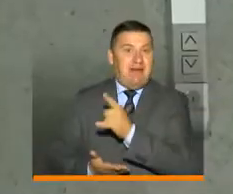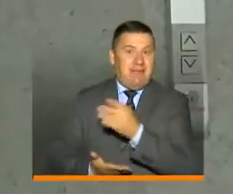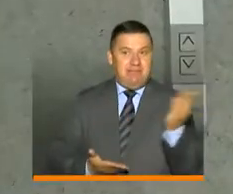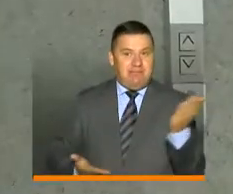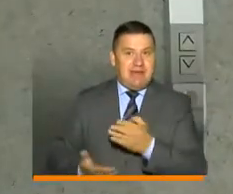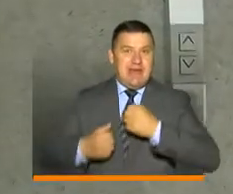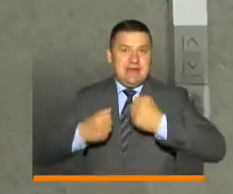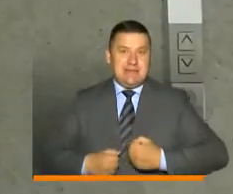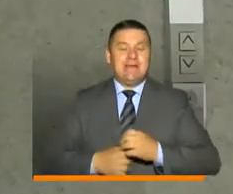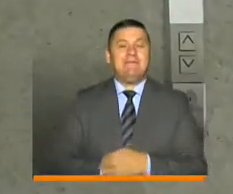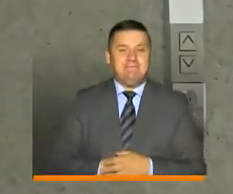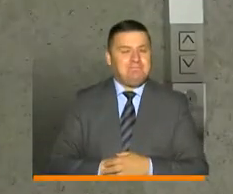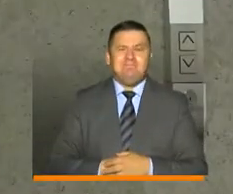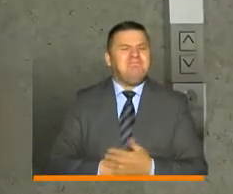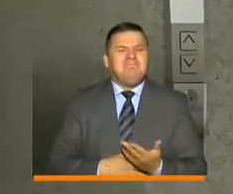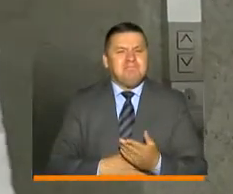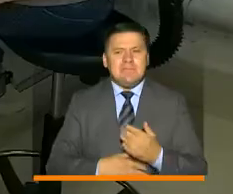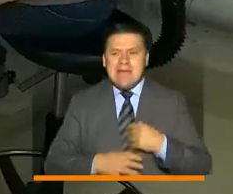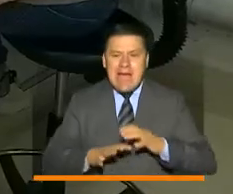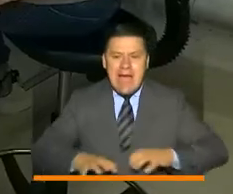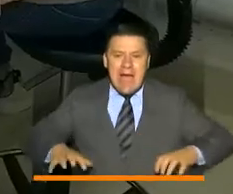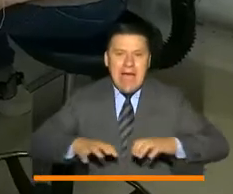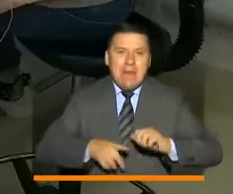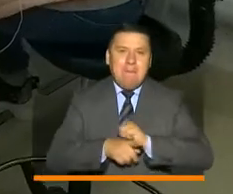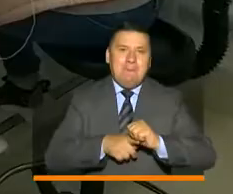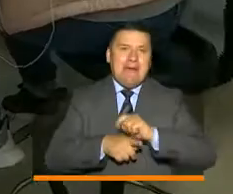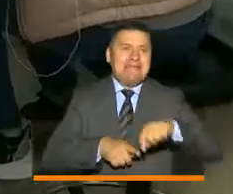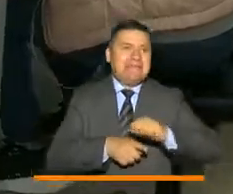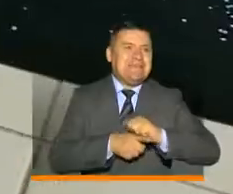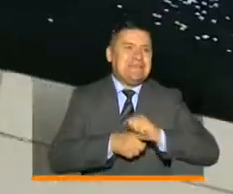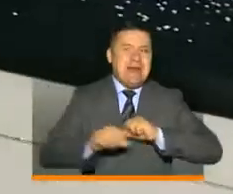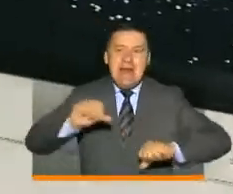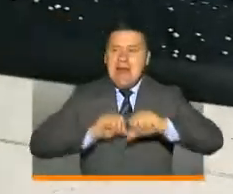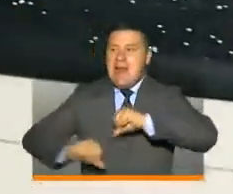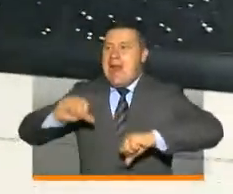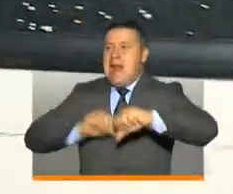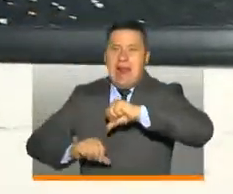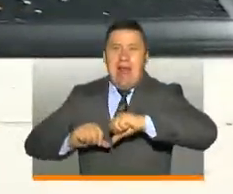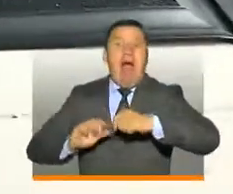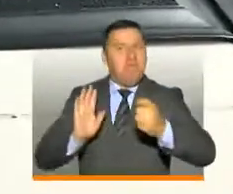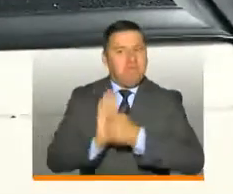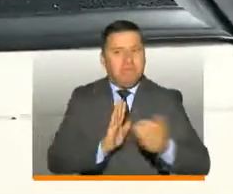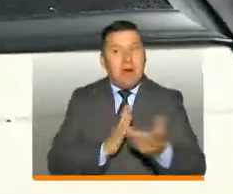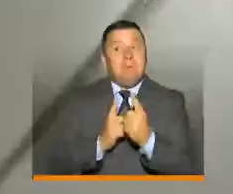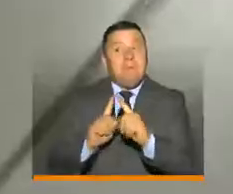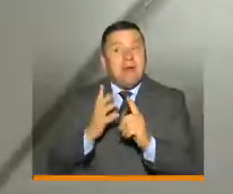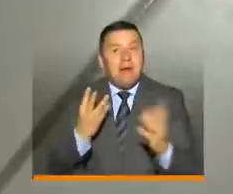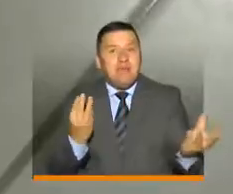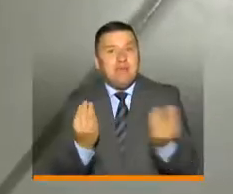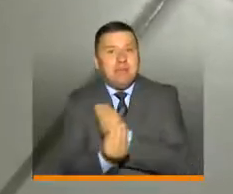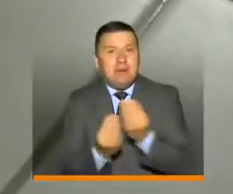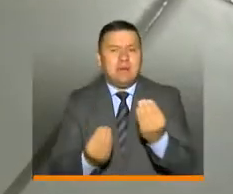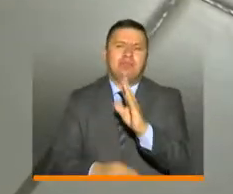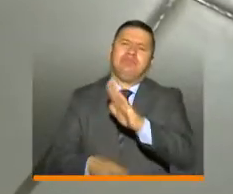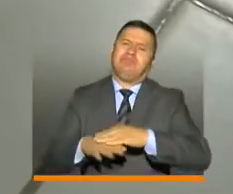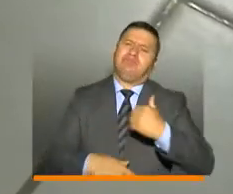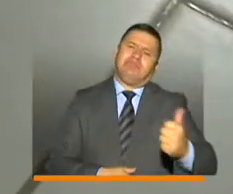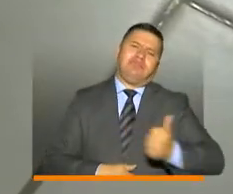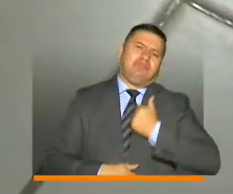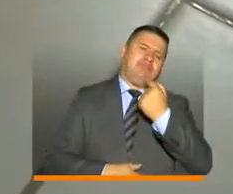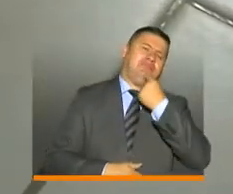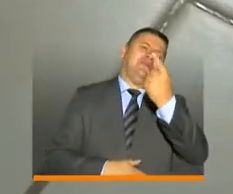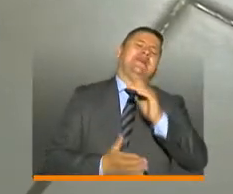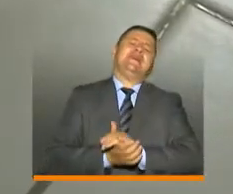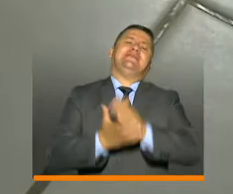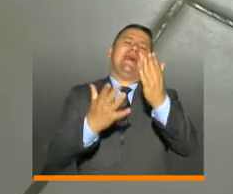en sus sedes para que desarrollen sus actividades prácticas y de laboratorios bajo la modalidad de alternancia. Aprovecho esta oportunidad para